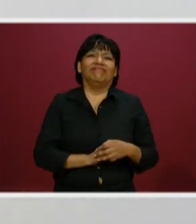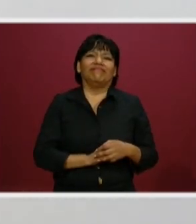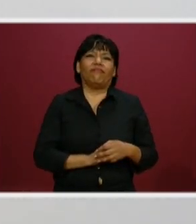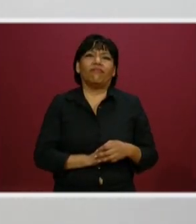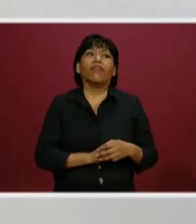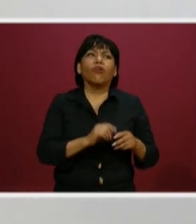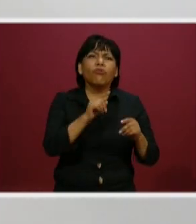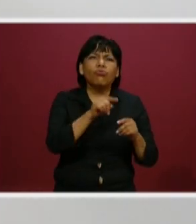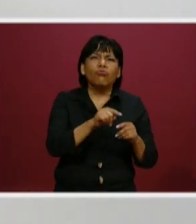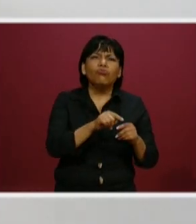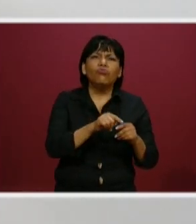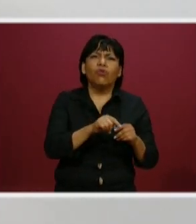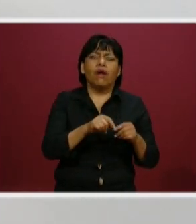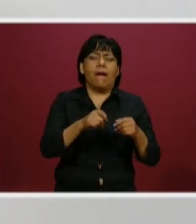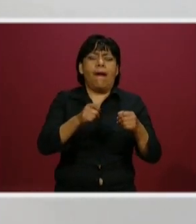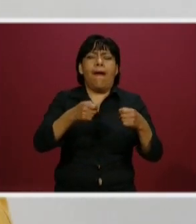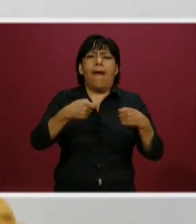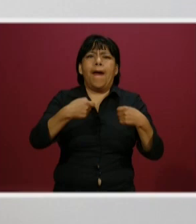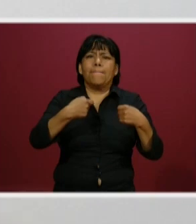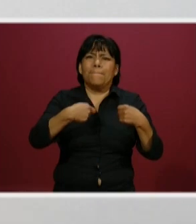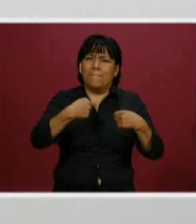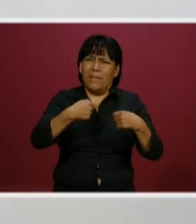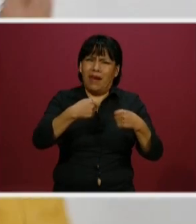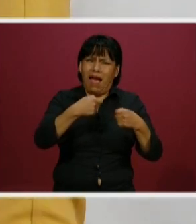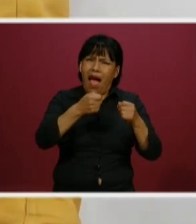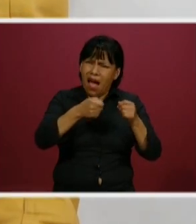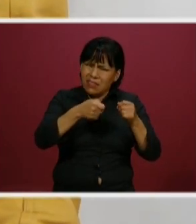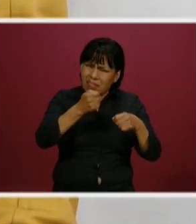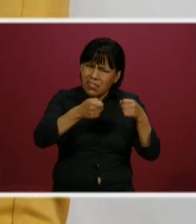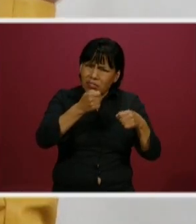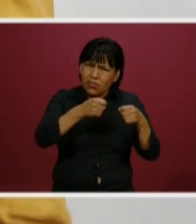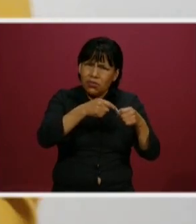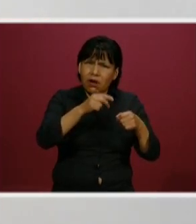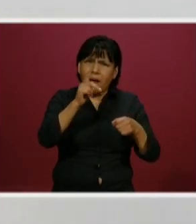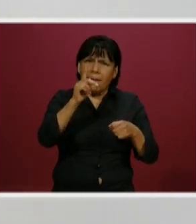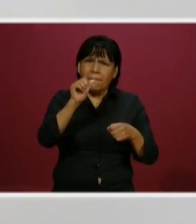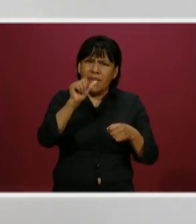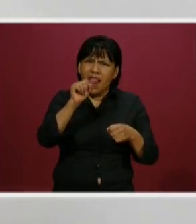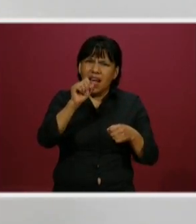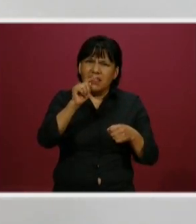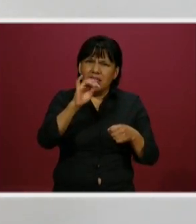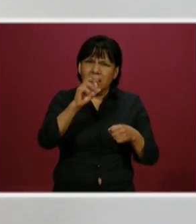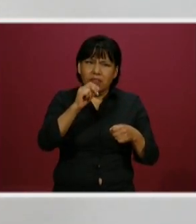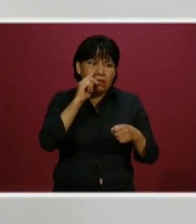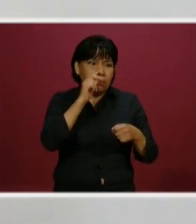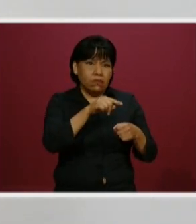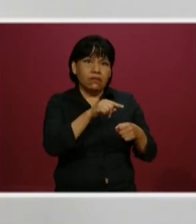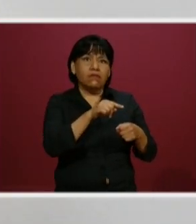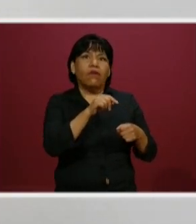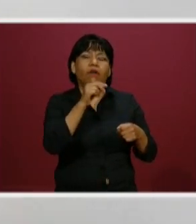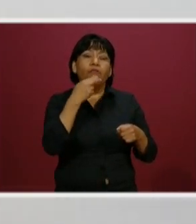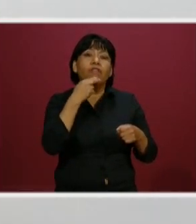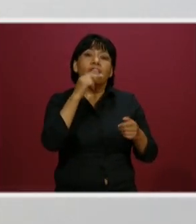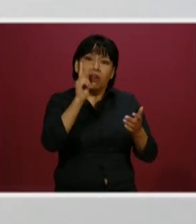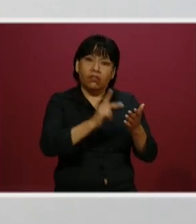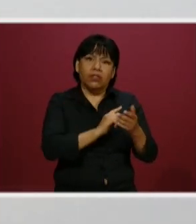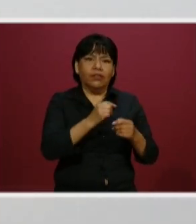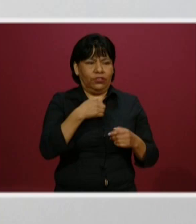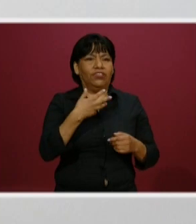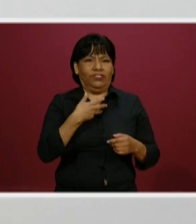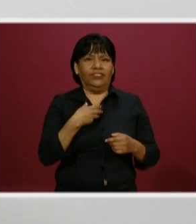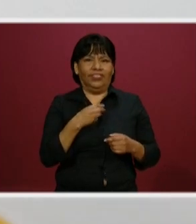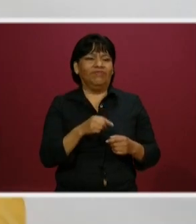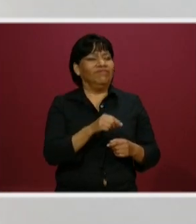recicla el plástico yo si lo tengo en esta tarjeta muy bien vas a colocar tu tapita